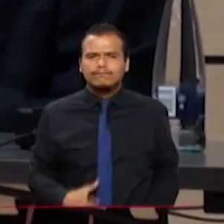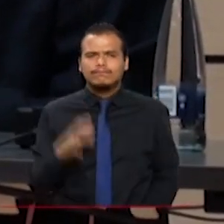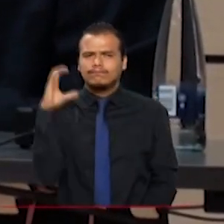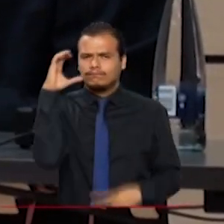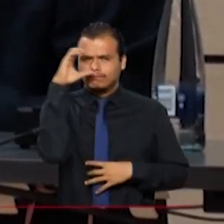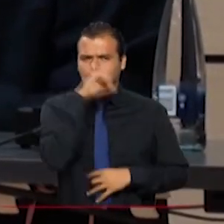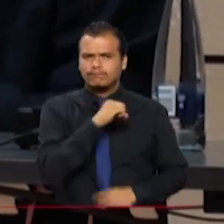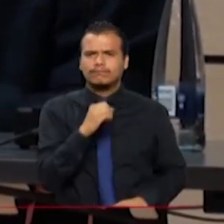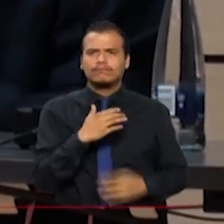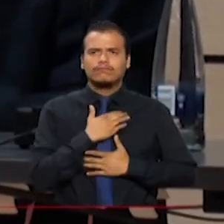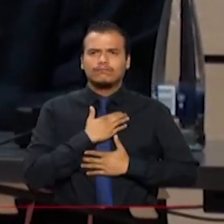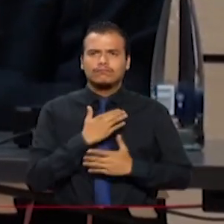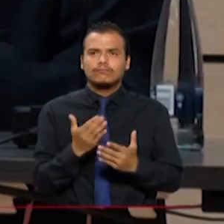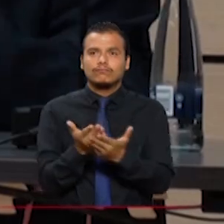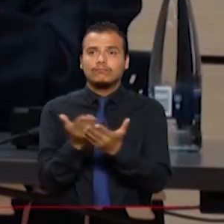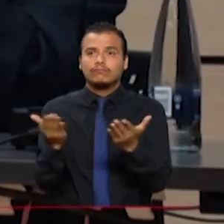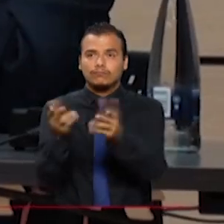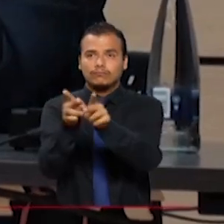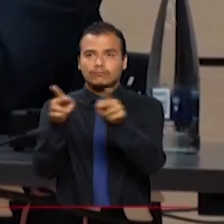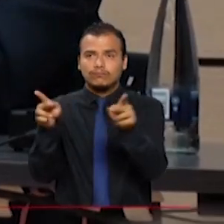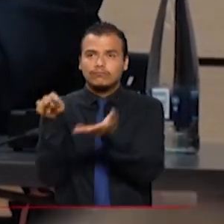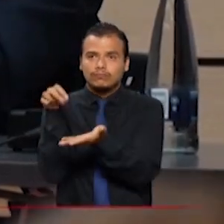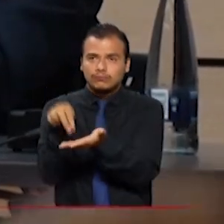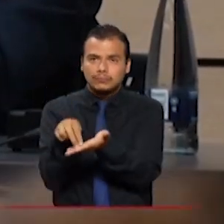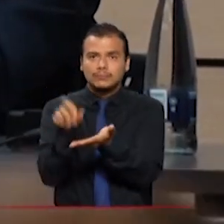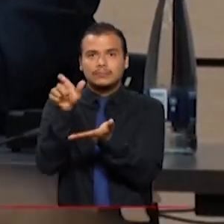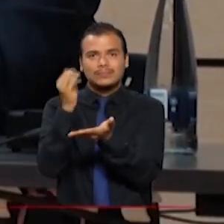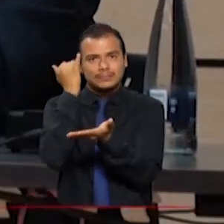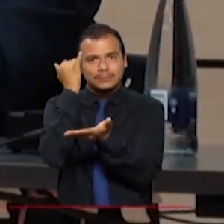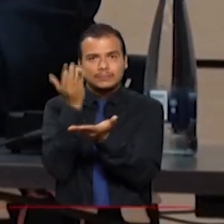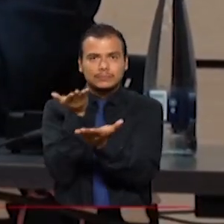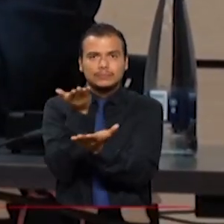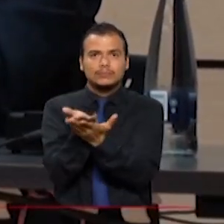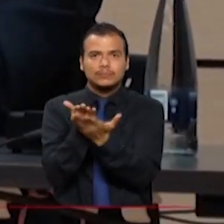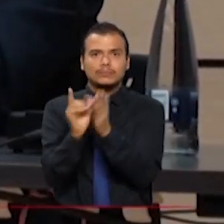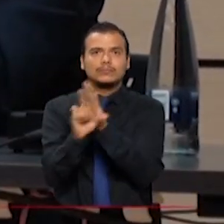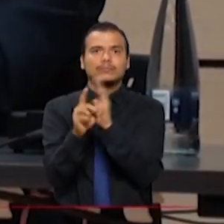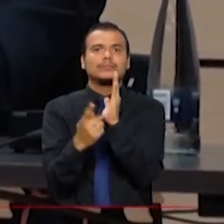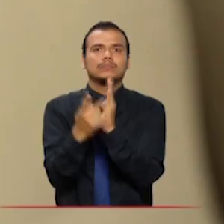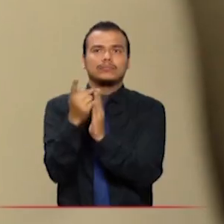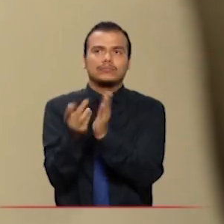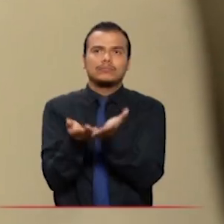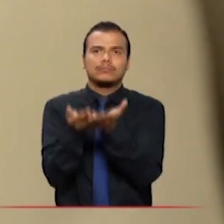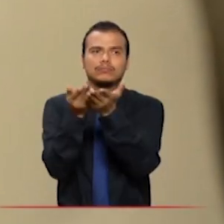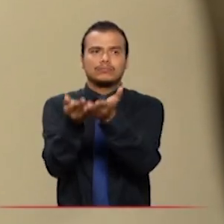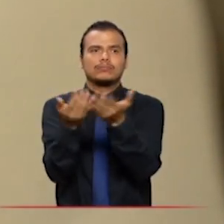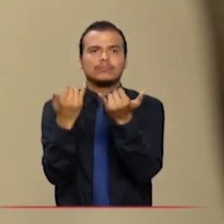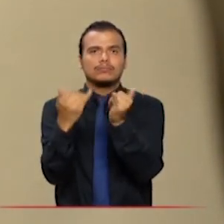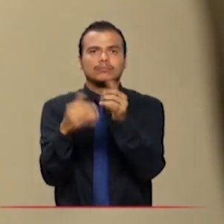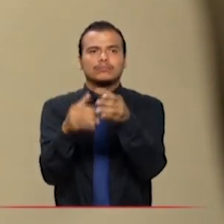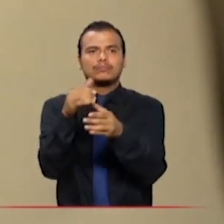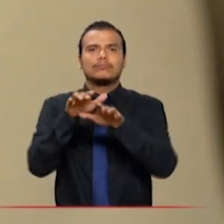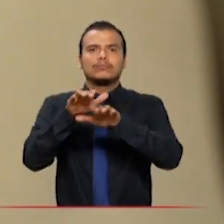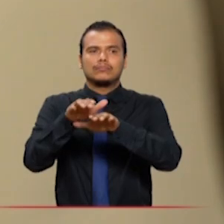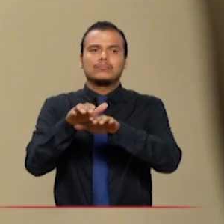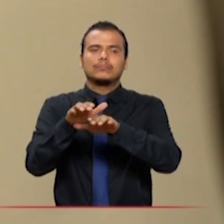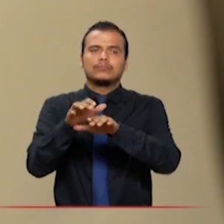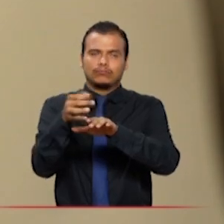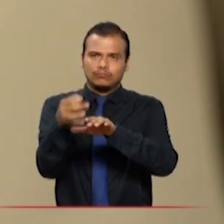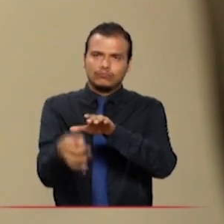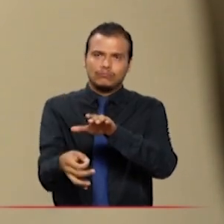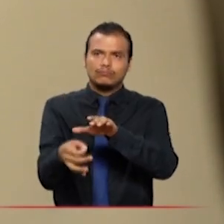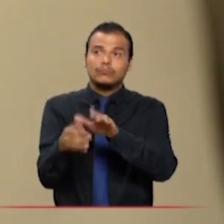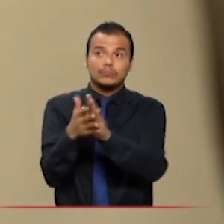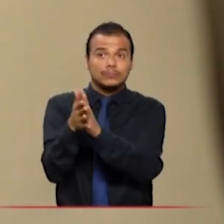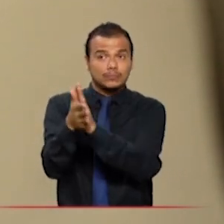presentársela a los autores y la ponente de esta iniciativa que está haciendo tránsito en la Cámara de Representantes. Todos unidos por